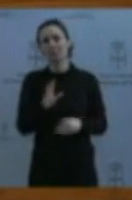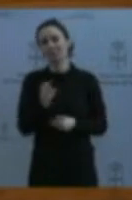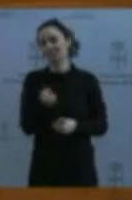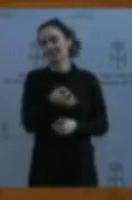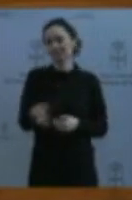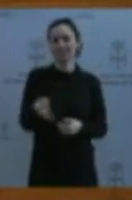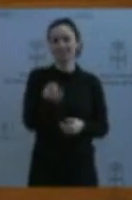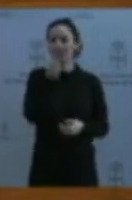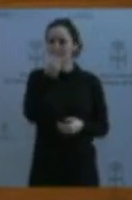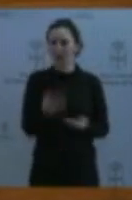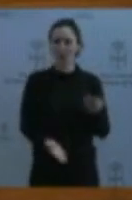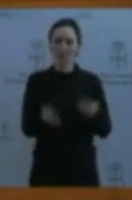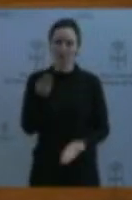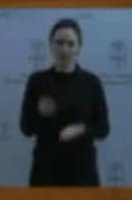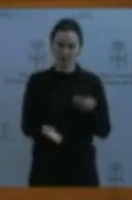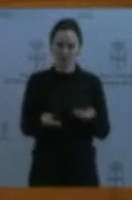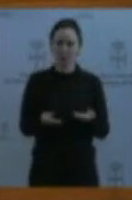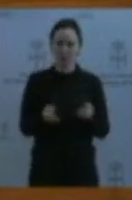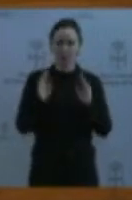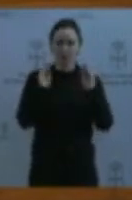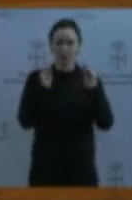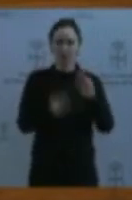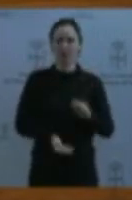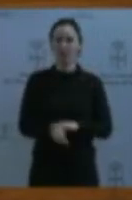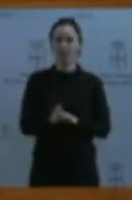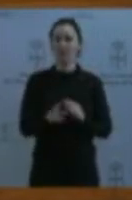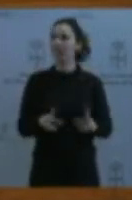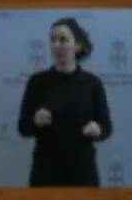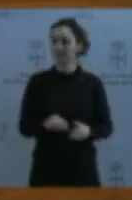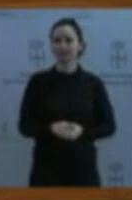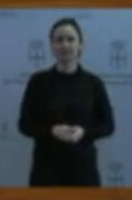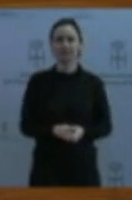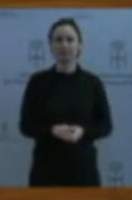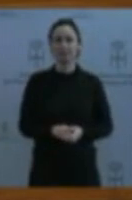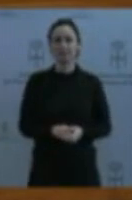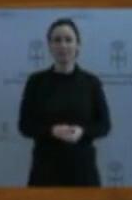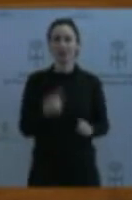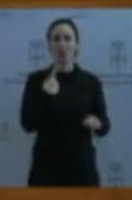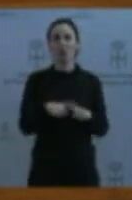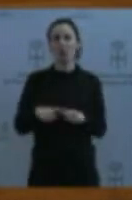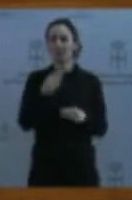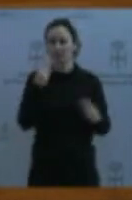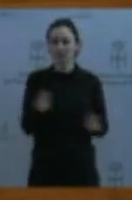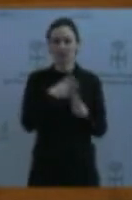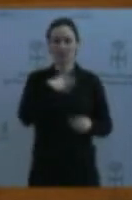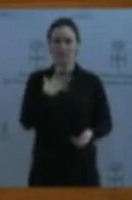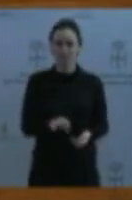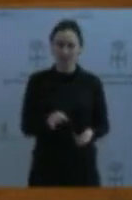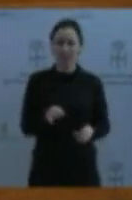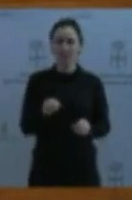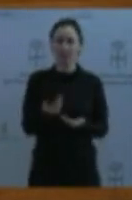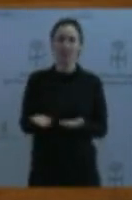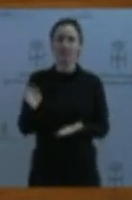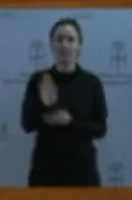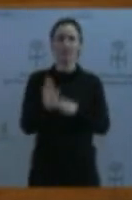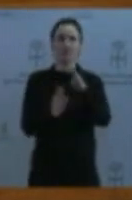relacionados con la formación continua. Finalizo. Hay muchas cosas que se podrían mejorar en la propuesta relacionada con la independencia, la introducción